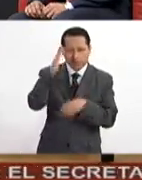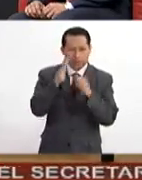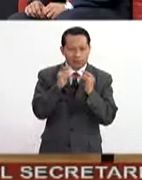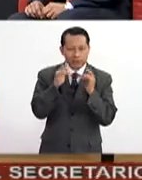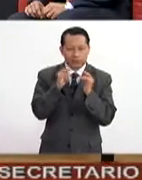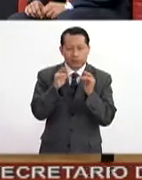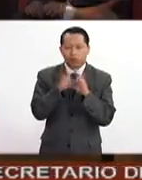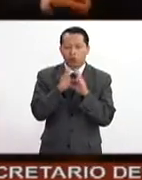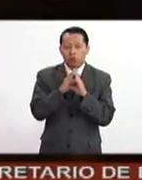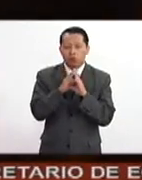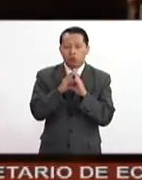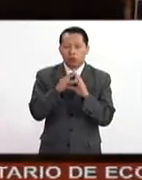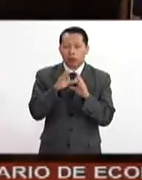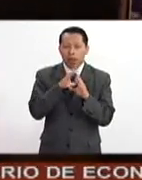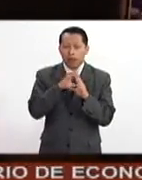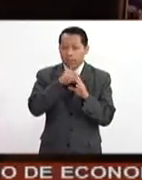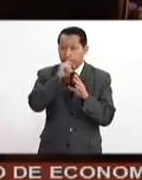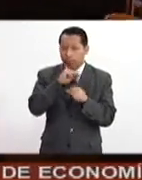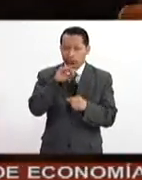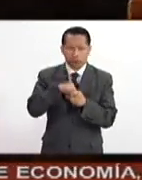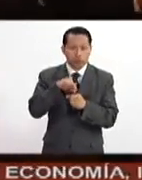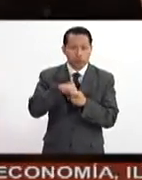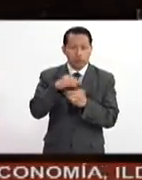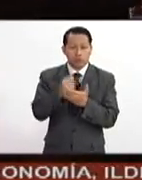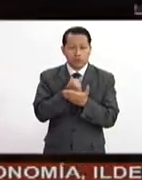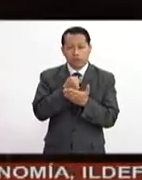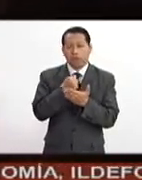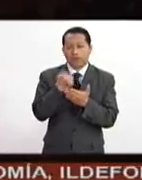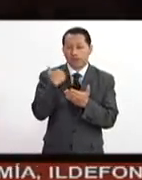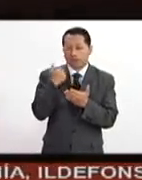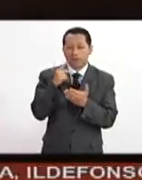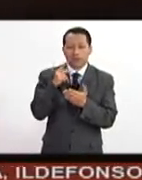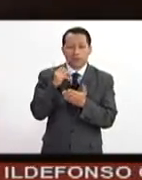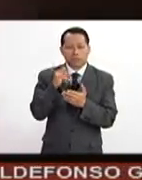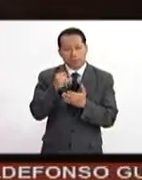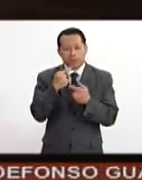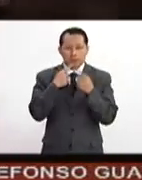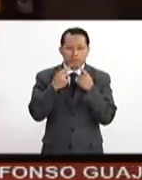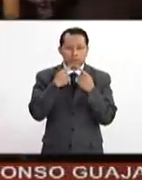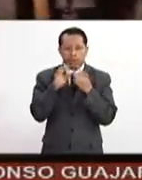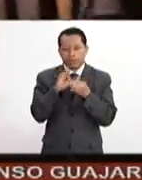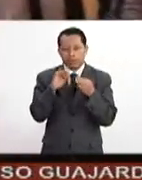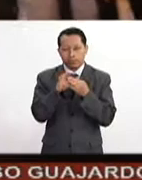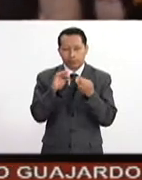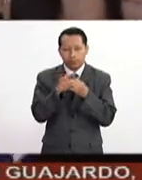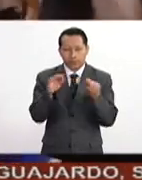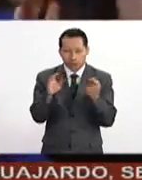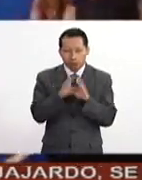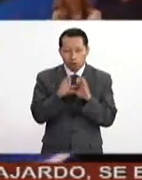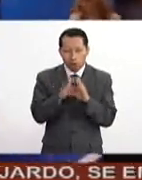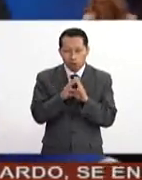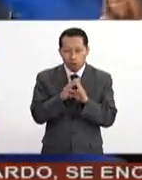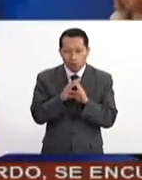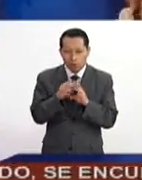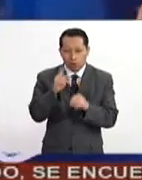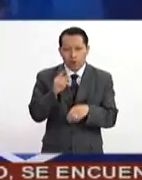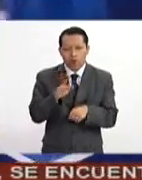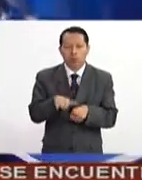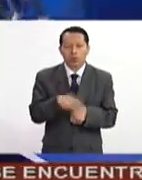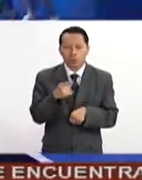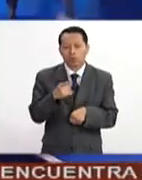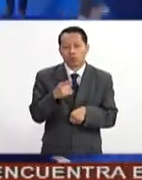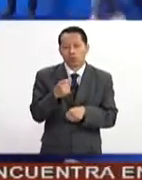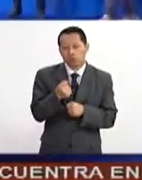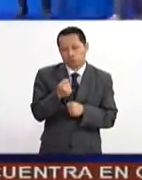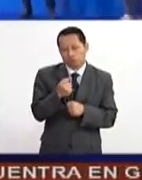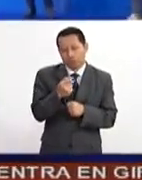francés que le da la vuelta a la elección. Lo platicábamos, Pati, hace un momento, que no es por ser malinchista,